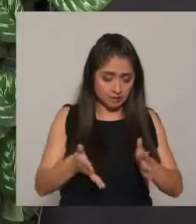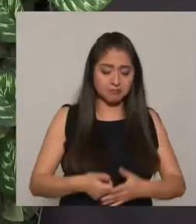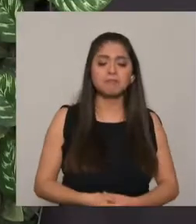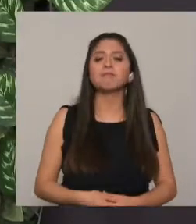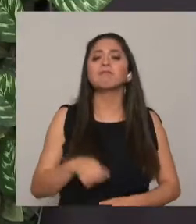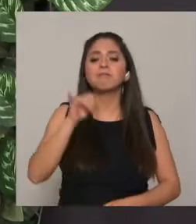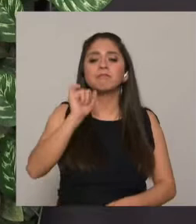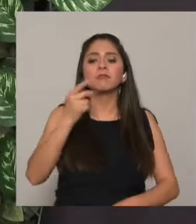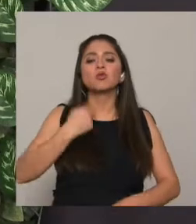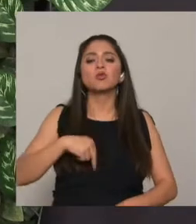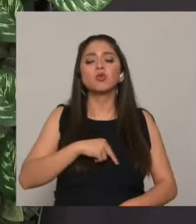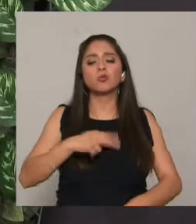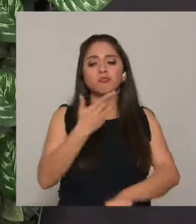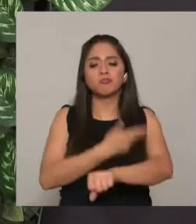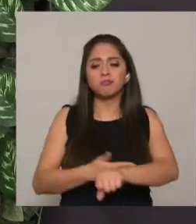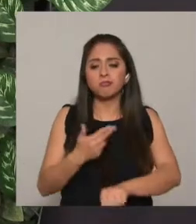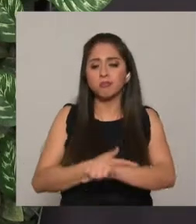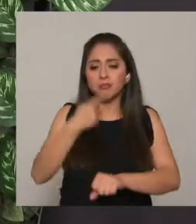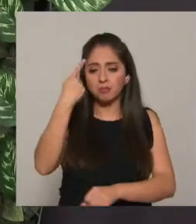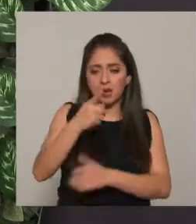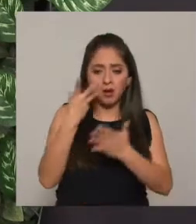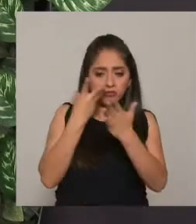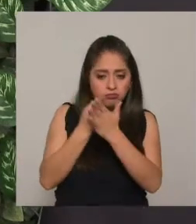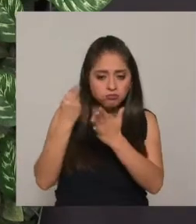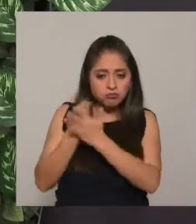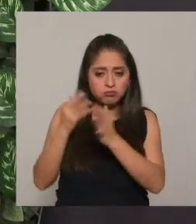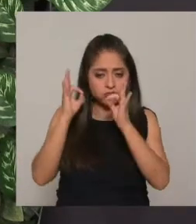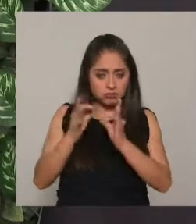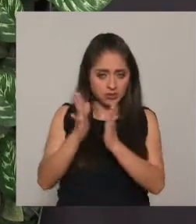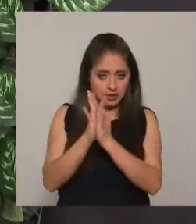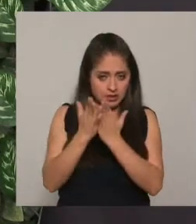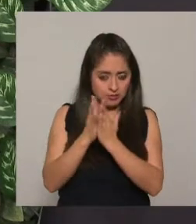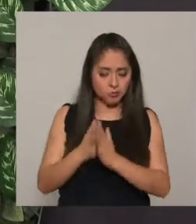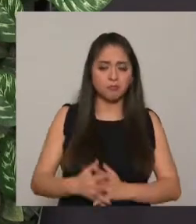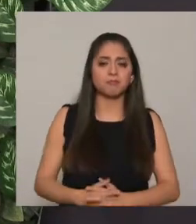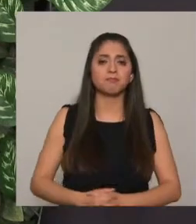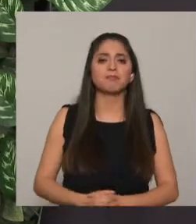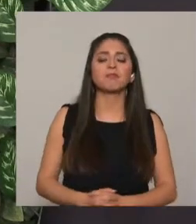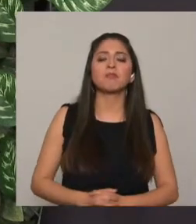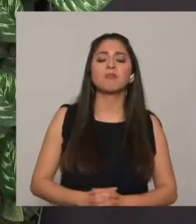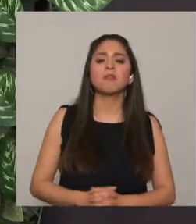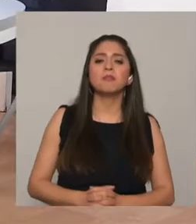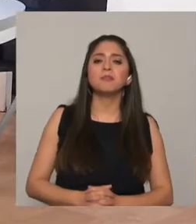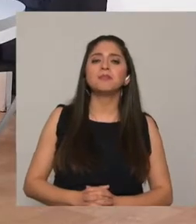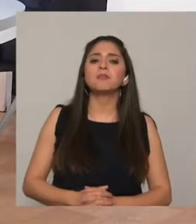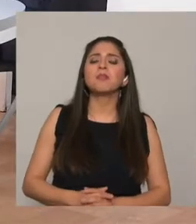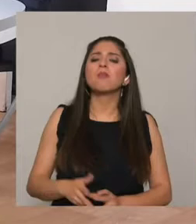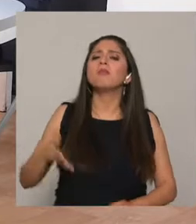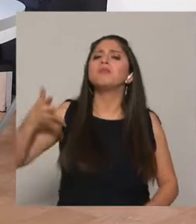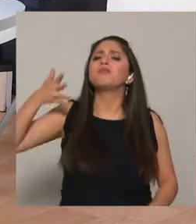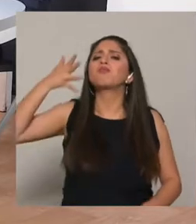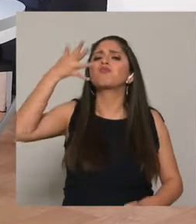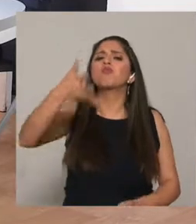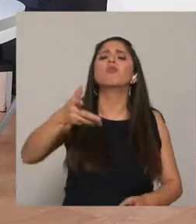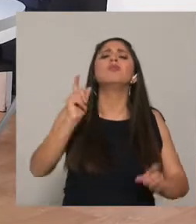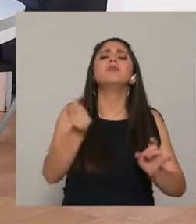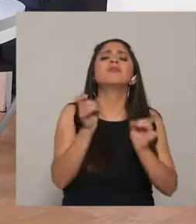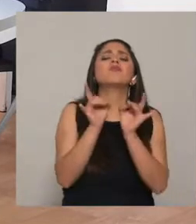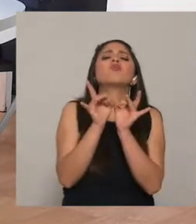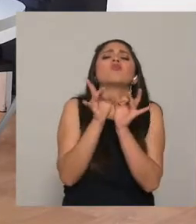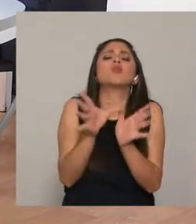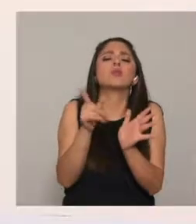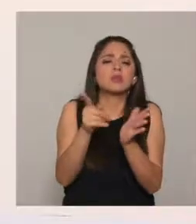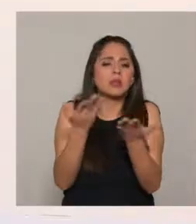y restauración del libro, ¿no? Para... ¿Qué podría ocurrir si es que uno de esos libros